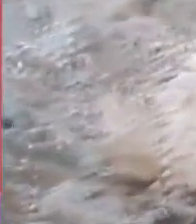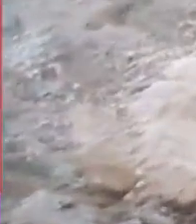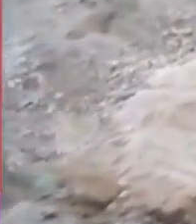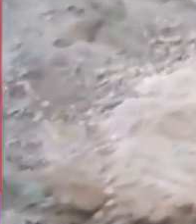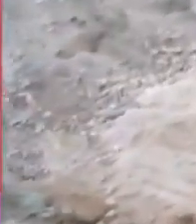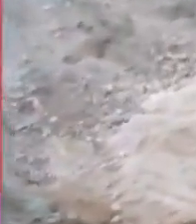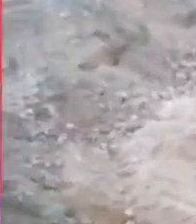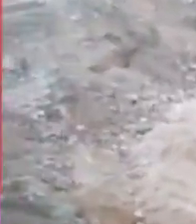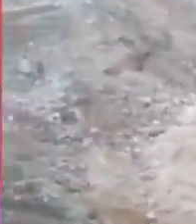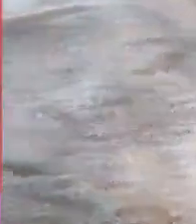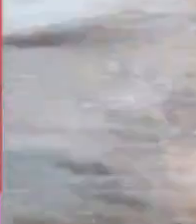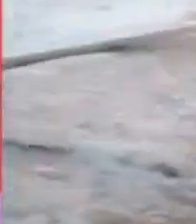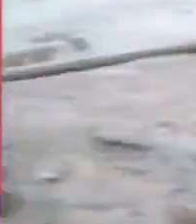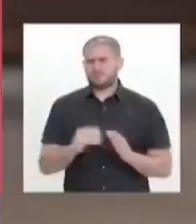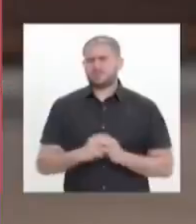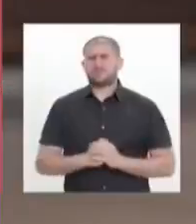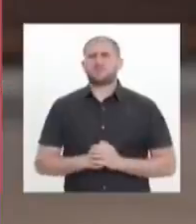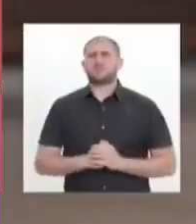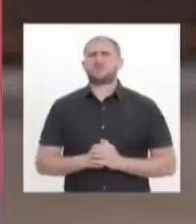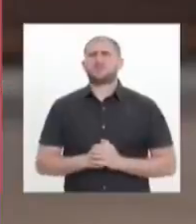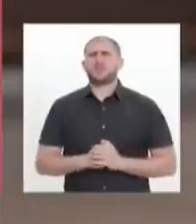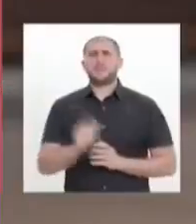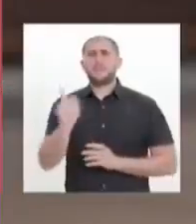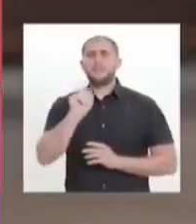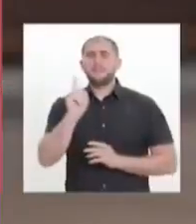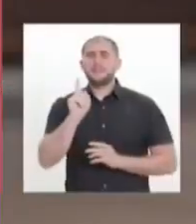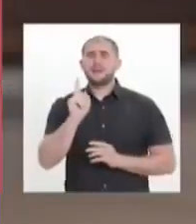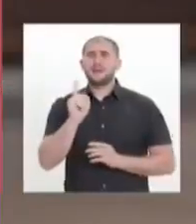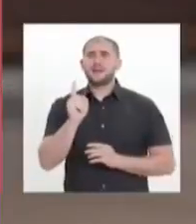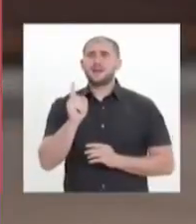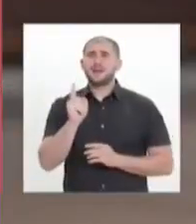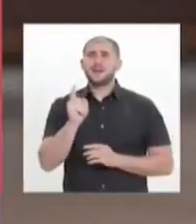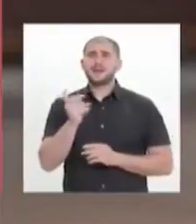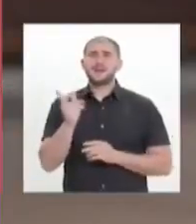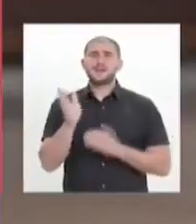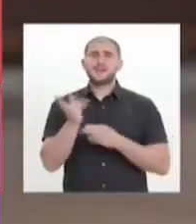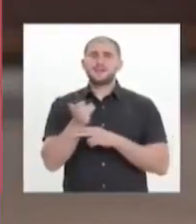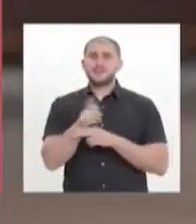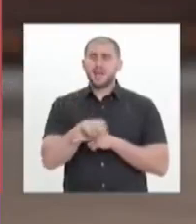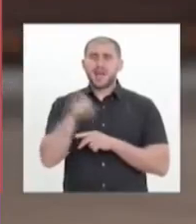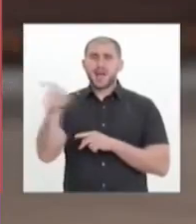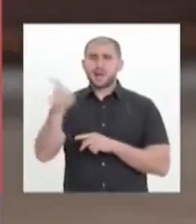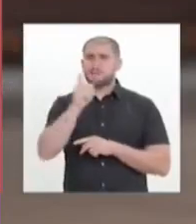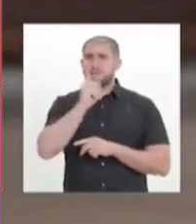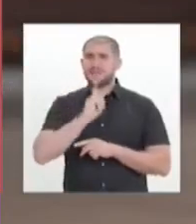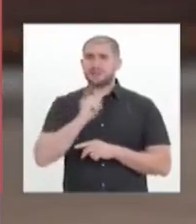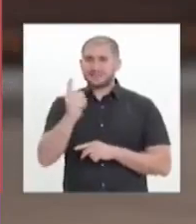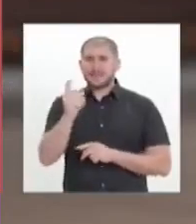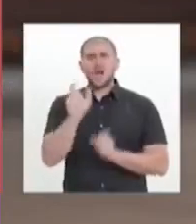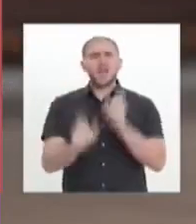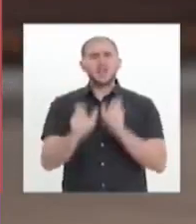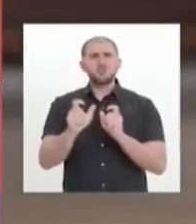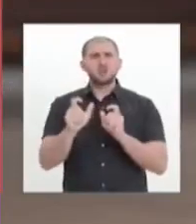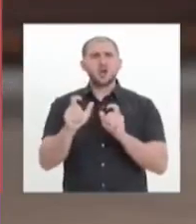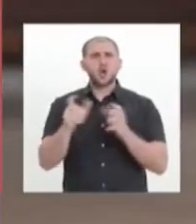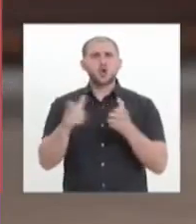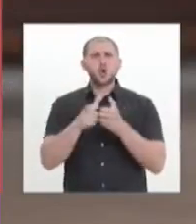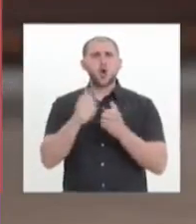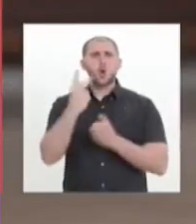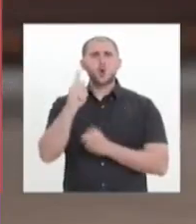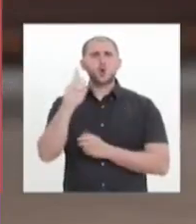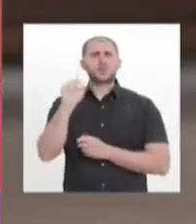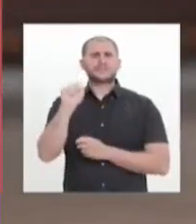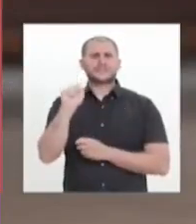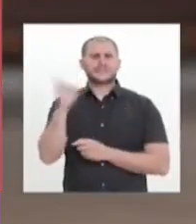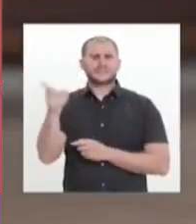haciendo por Israel con el apoyo de sus aliados, que son Estados Unidos, Gran Bretaña, Francia, Alemania y otros.